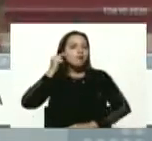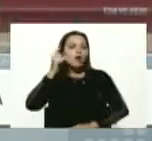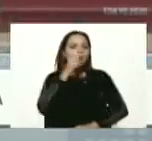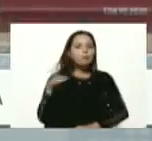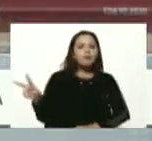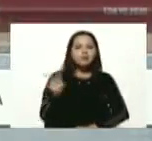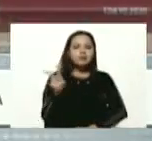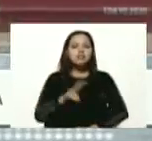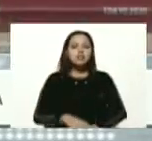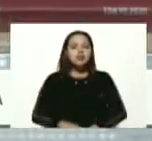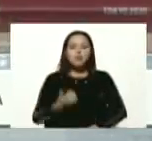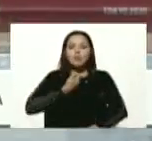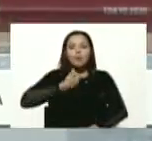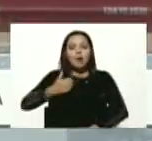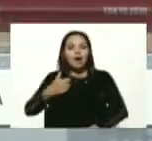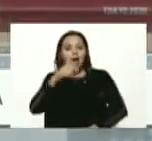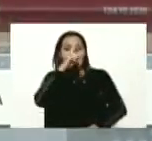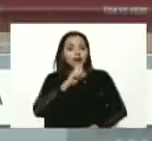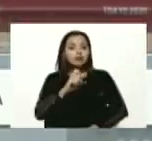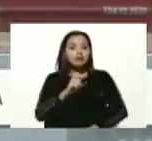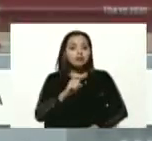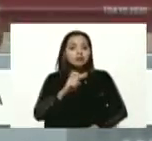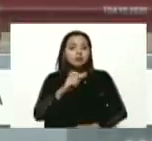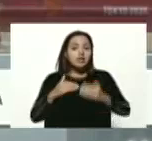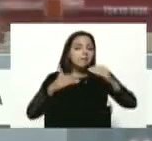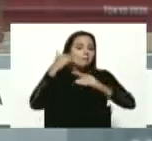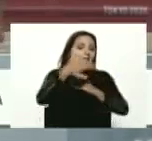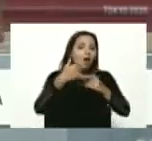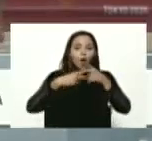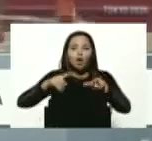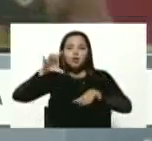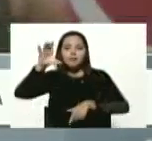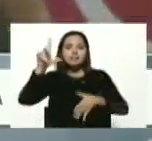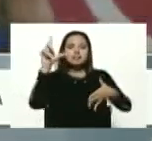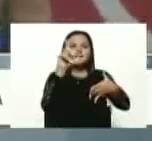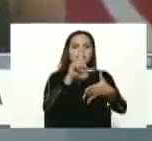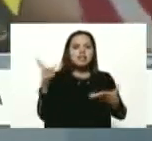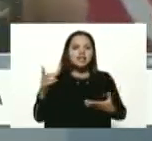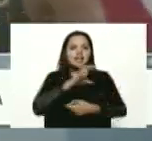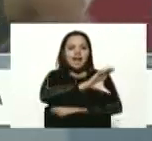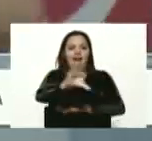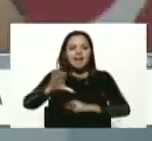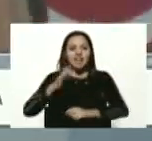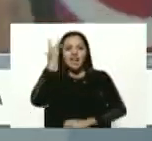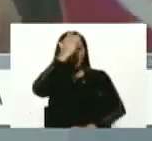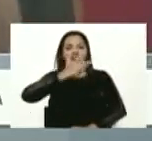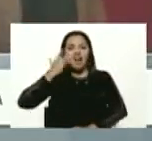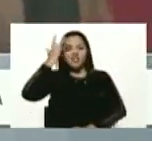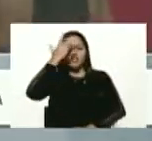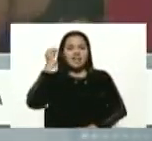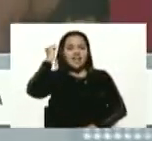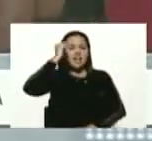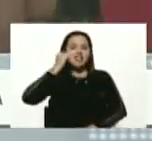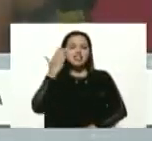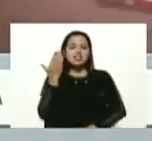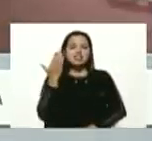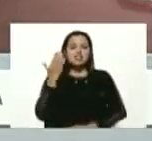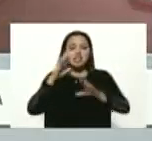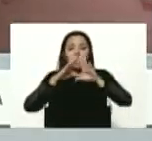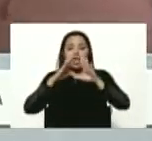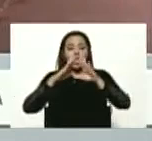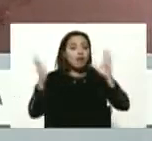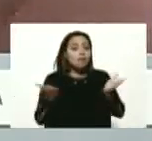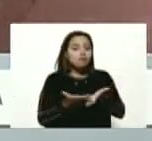de todas las edades y más allá de aquí, en América Latina, en el Caribe, en África, en Asia, en el mundo. Hugo